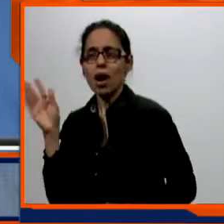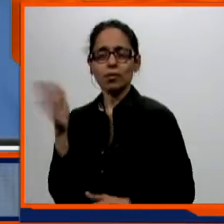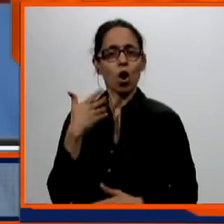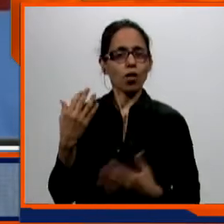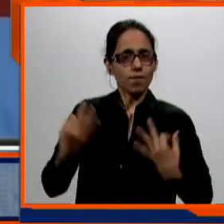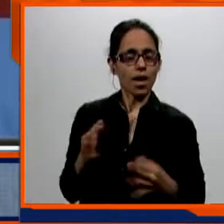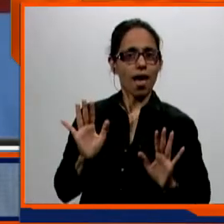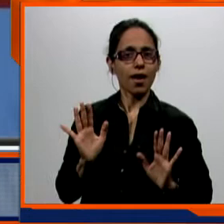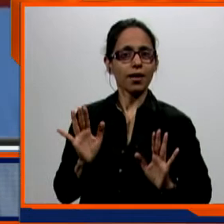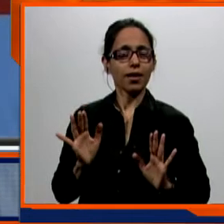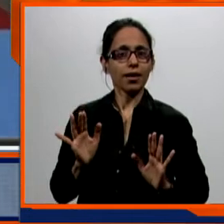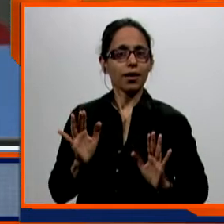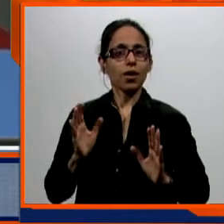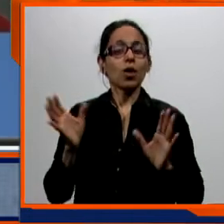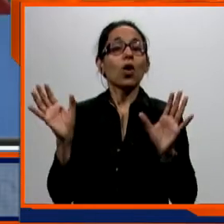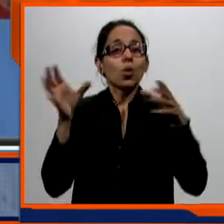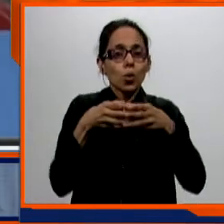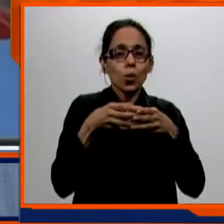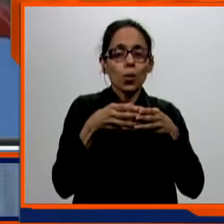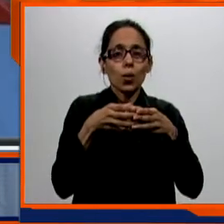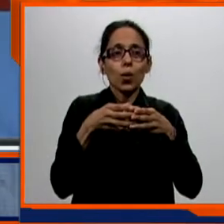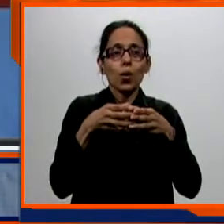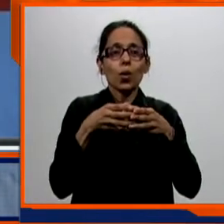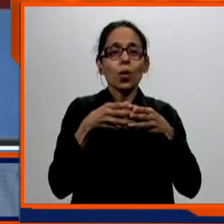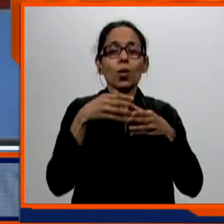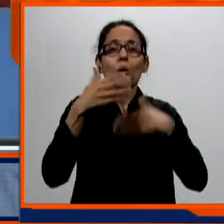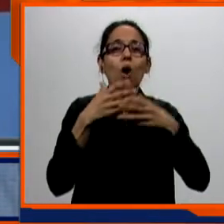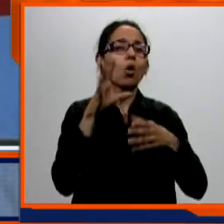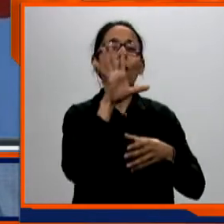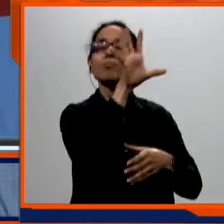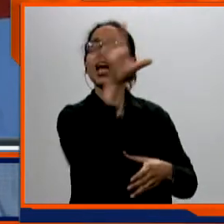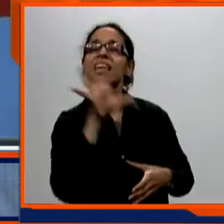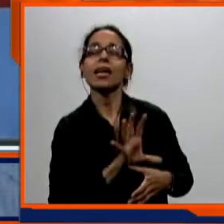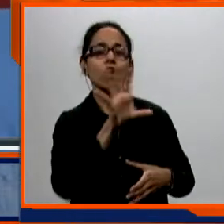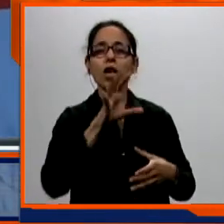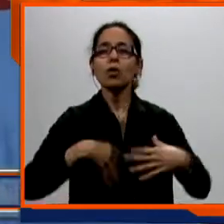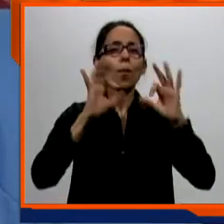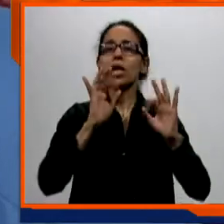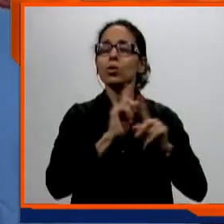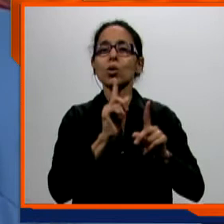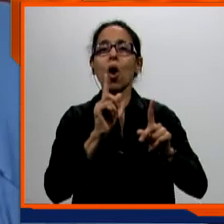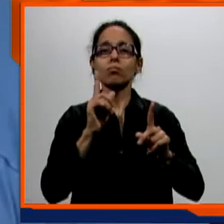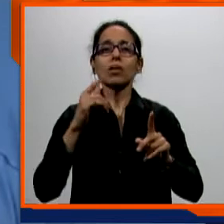formación. El equipo que jugó el regional no es este en completo, se sumaron